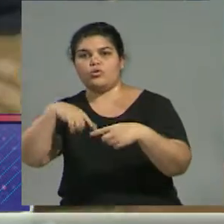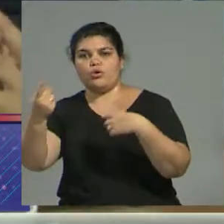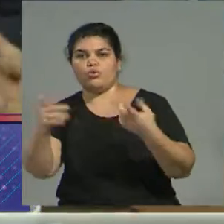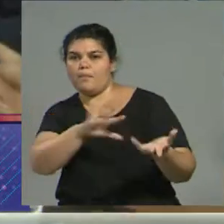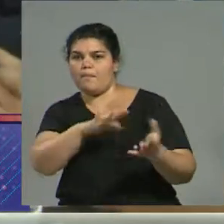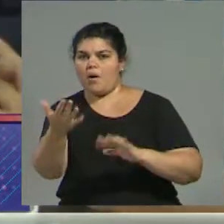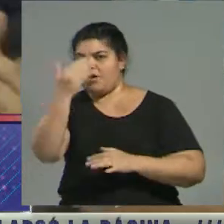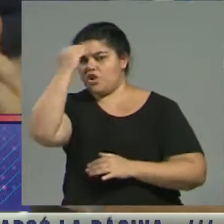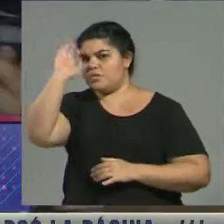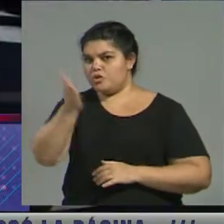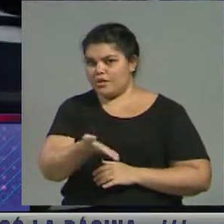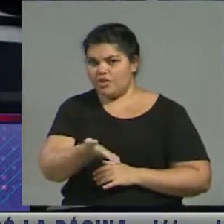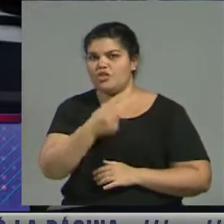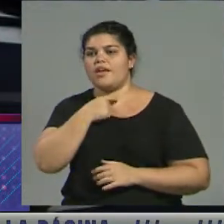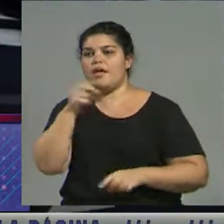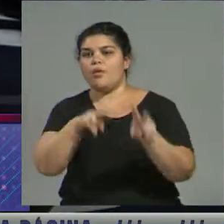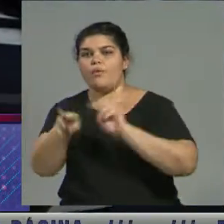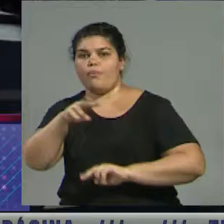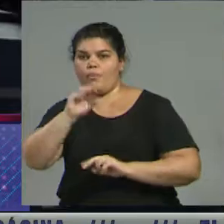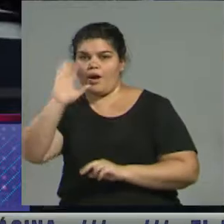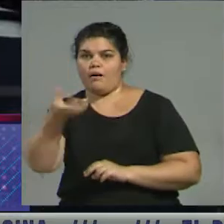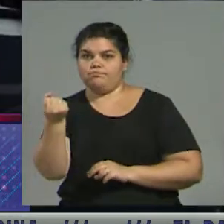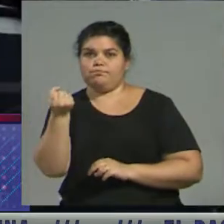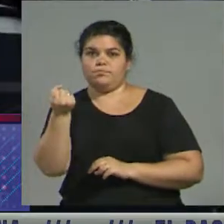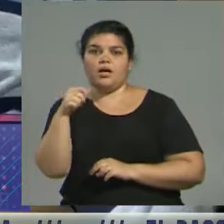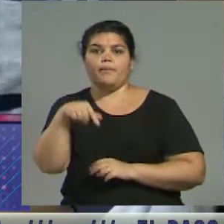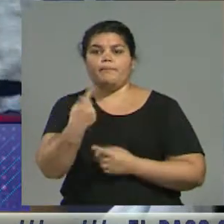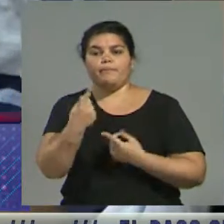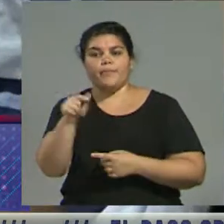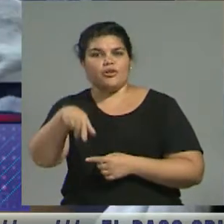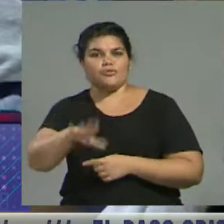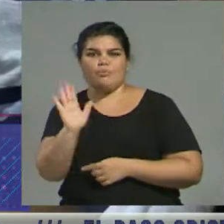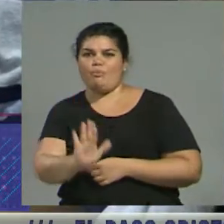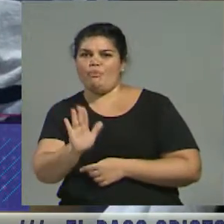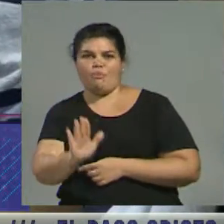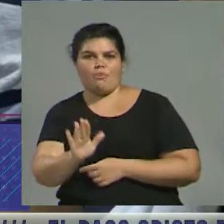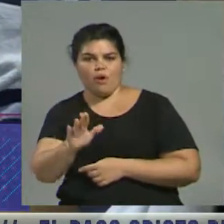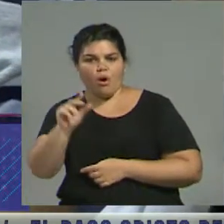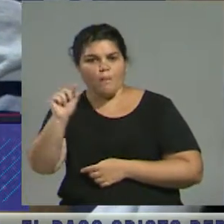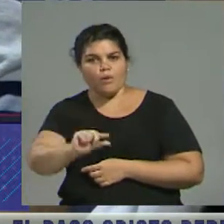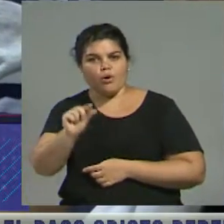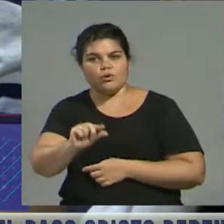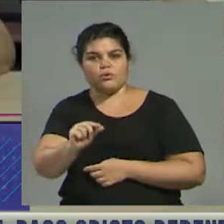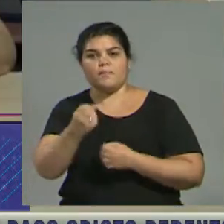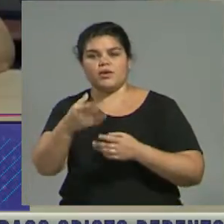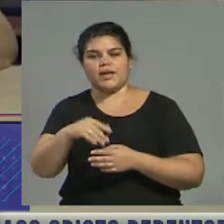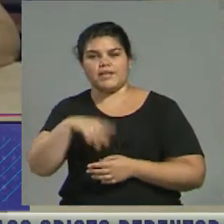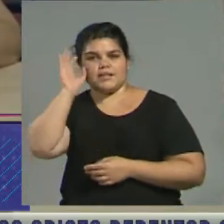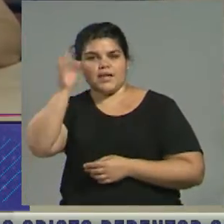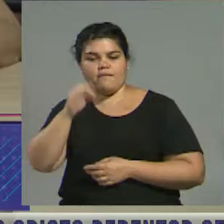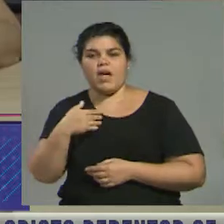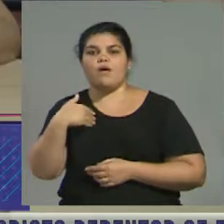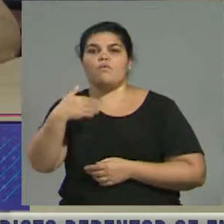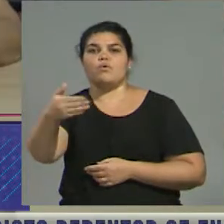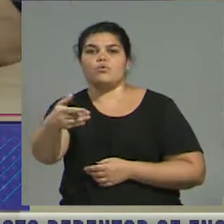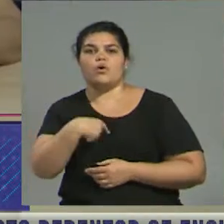15% y esto en la mayoría de los casos parece relativamente bajo teniendo en cuenta de cuál es la expectativa de inflación que tenemos los